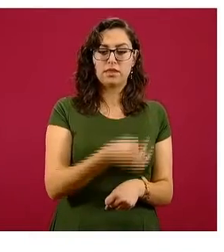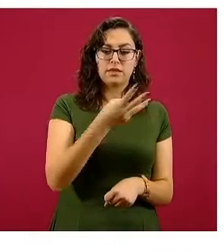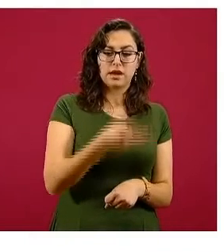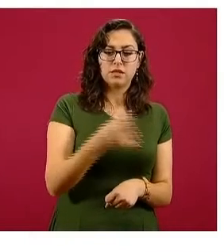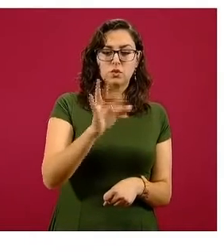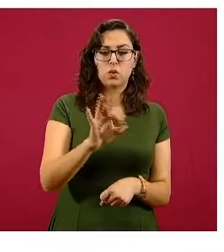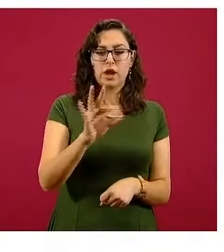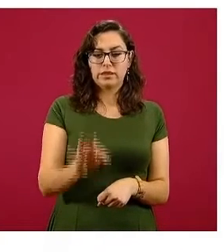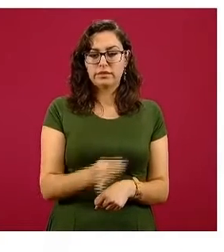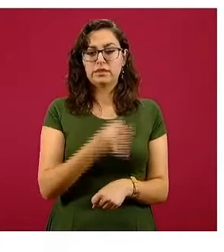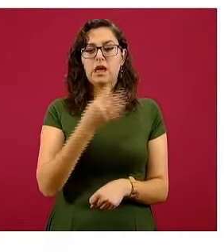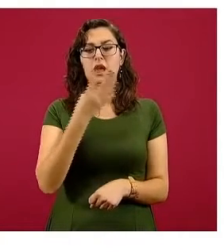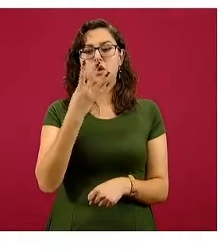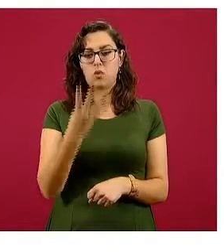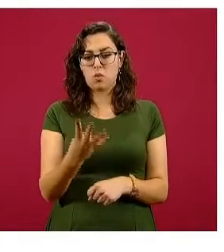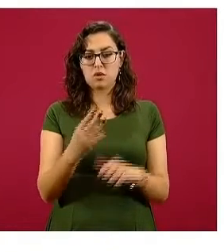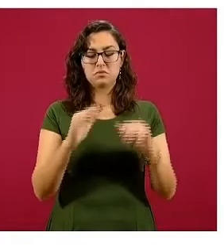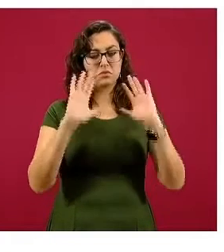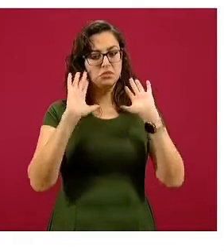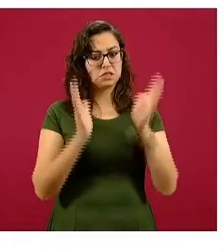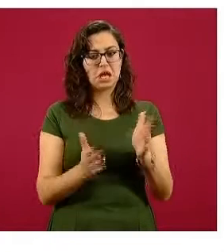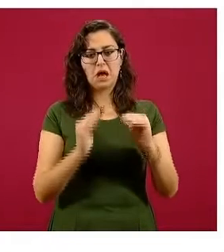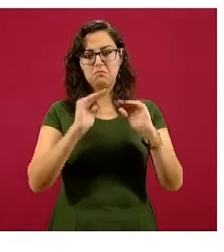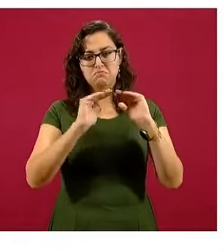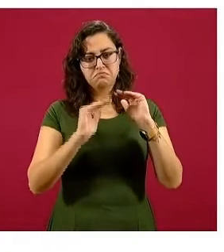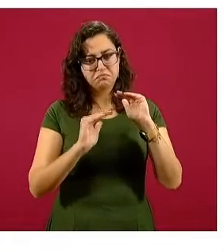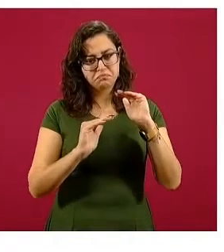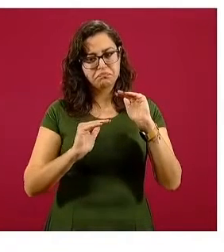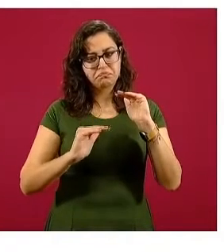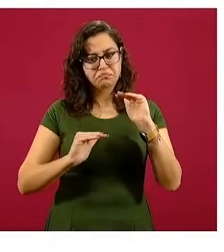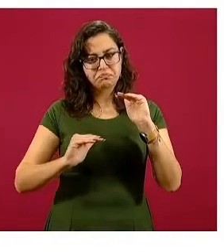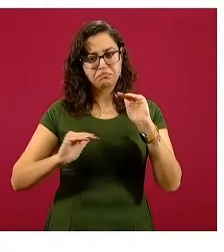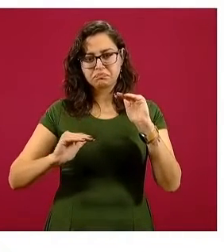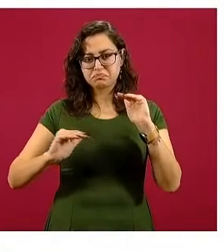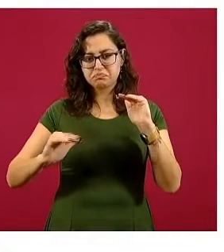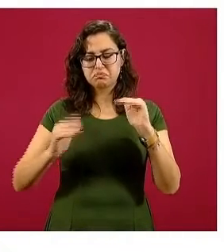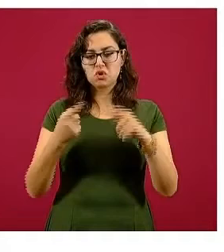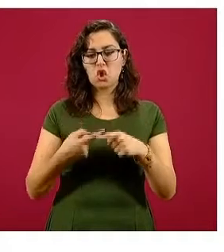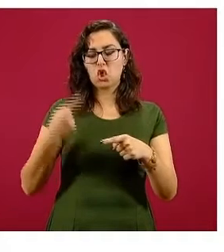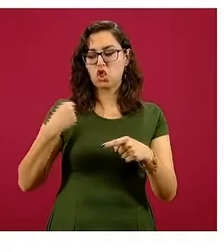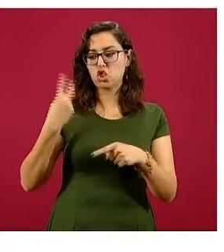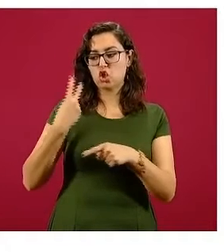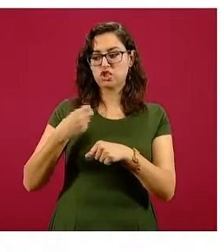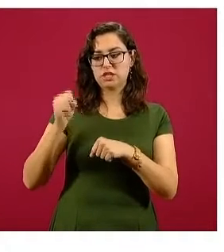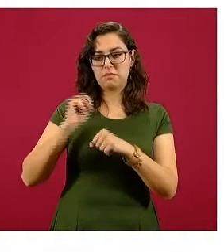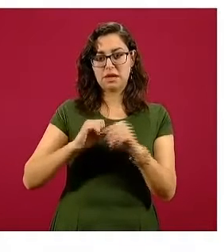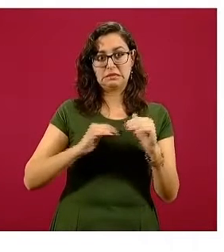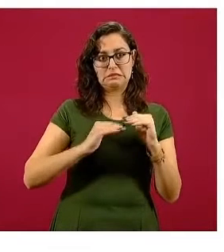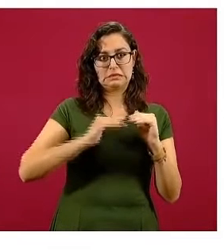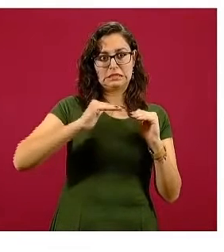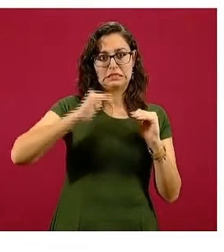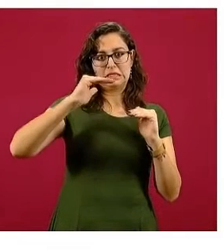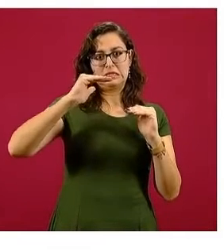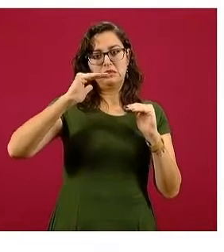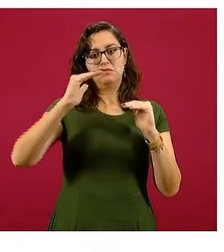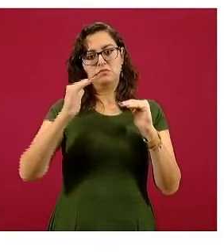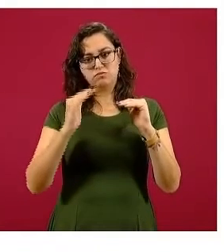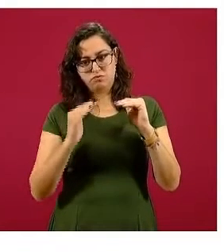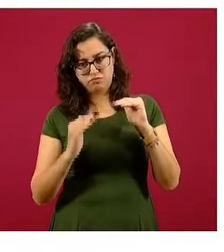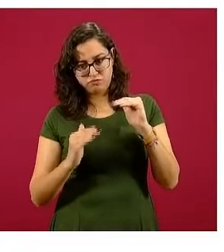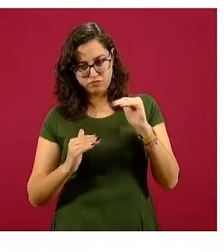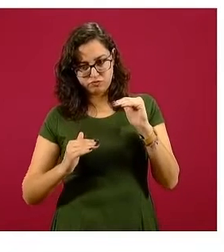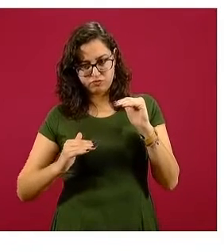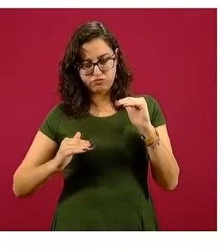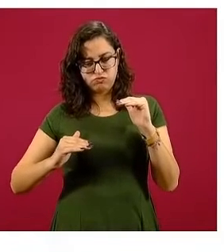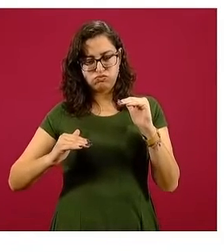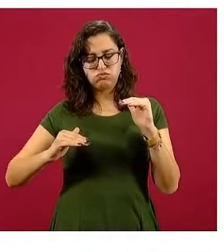43-44 se había detenido y estabilizado la tendencia ascendente de las 2 semanas previas, siendo el cambio porcentual entre